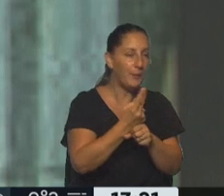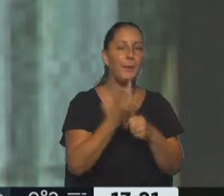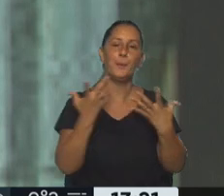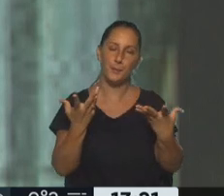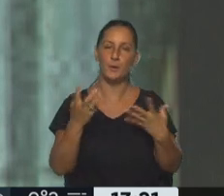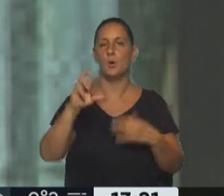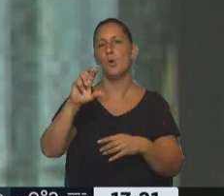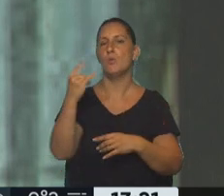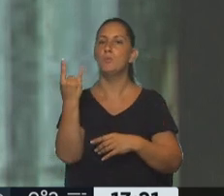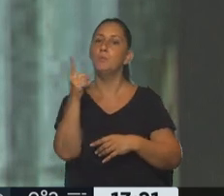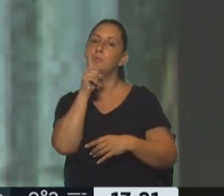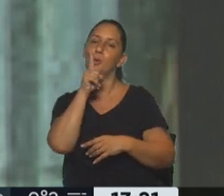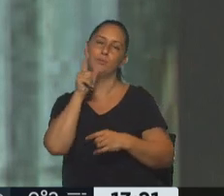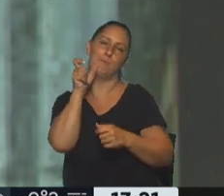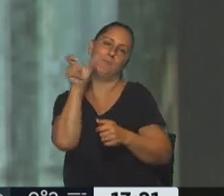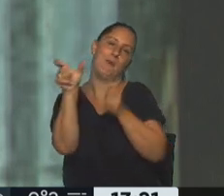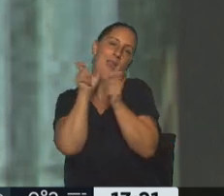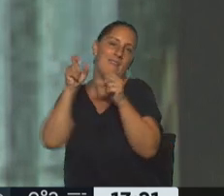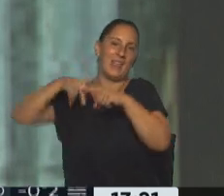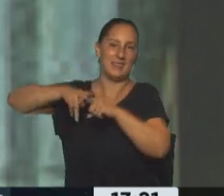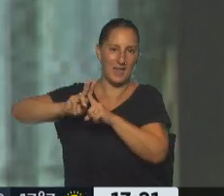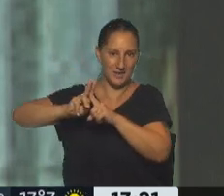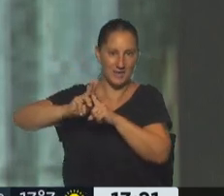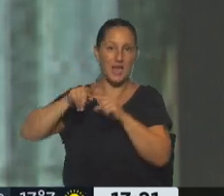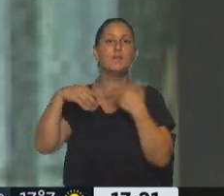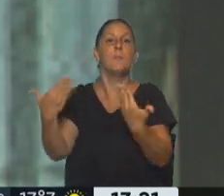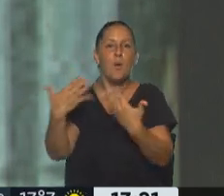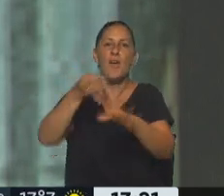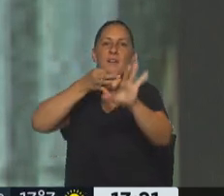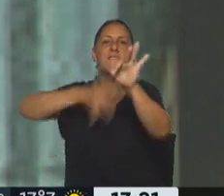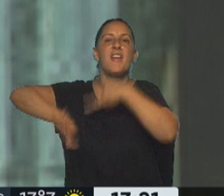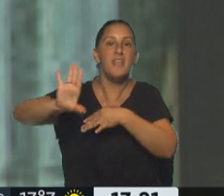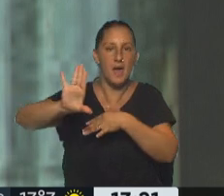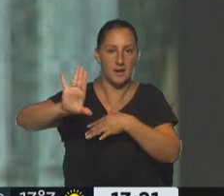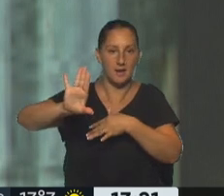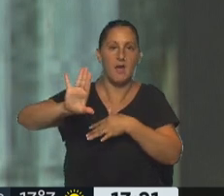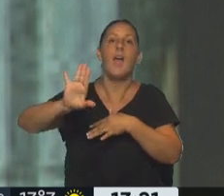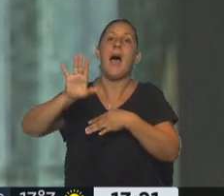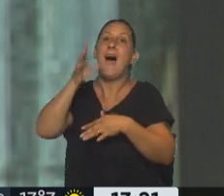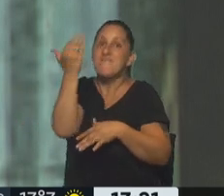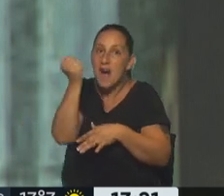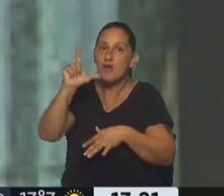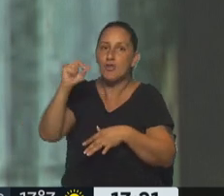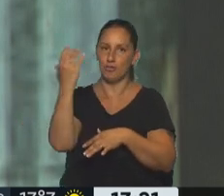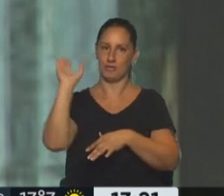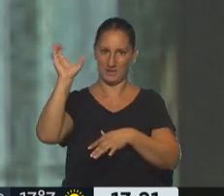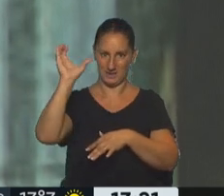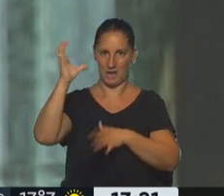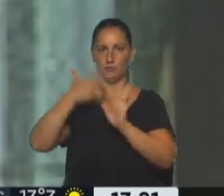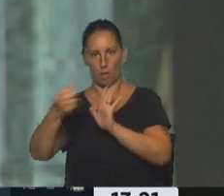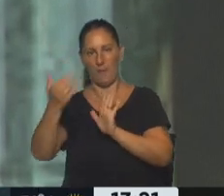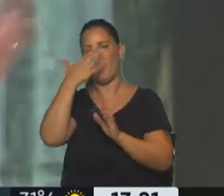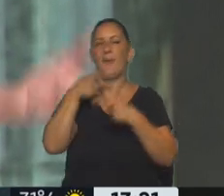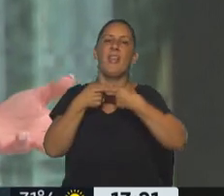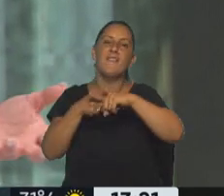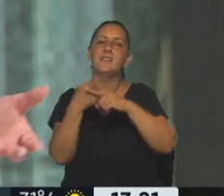put que es en el idioma financiero básicamente la posibilidad de vender el banco central te lo toma obviamente están discusión el precio